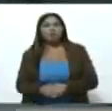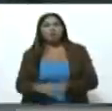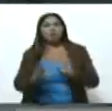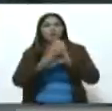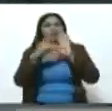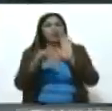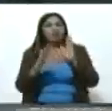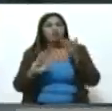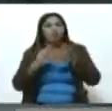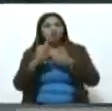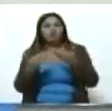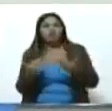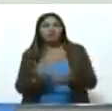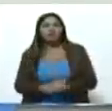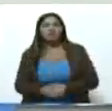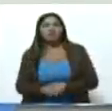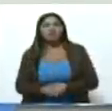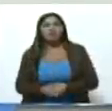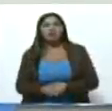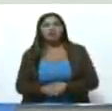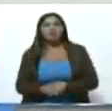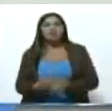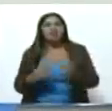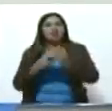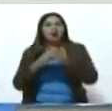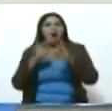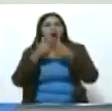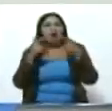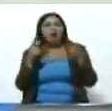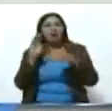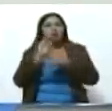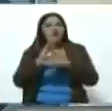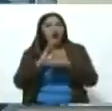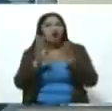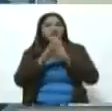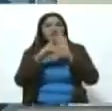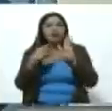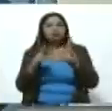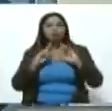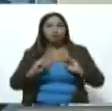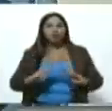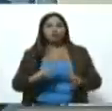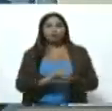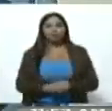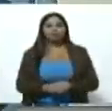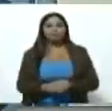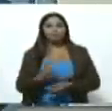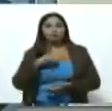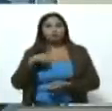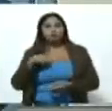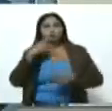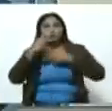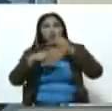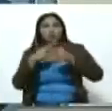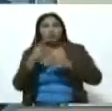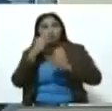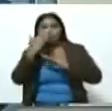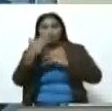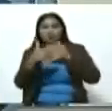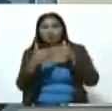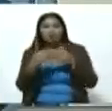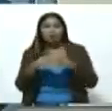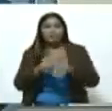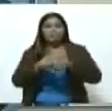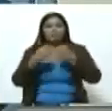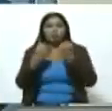la categoría de Dirección General de Protección de Derechos Humanos, como parte de nuestra política de enfrentar las violaciones